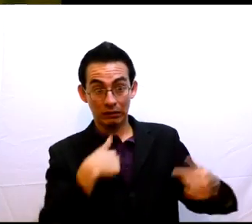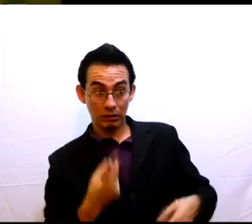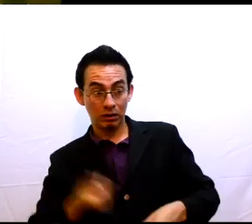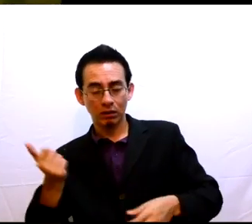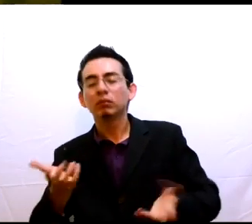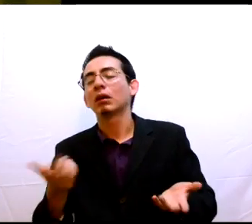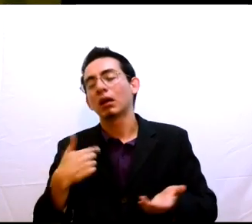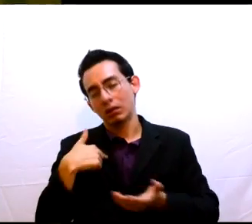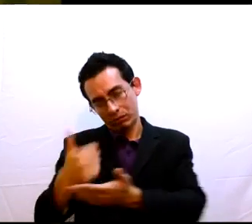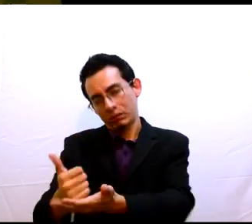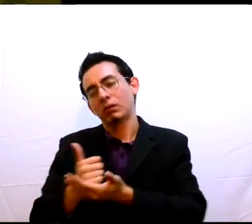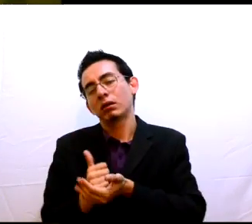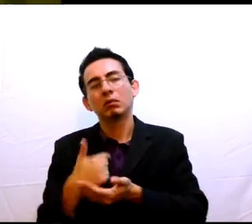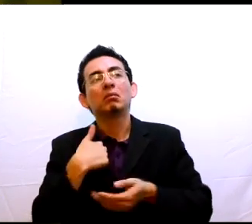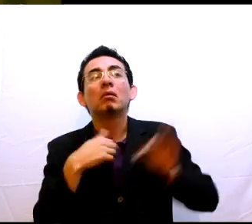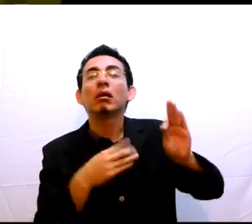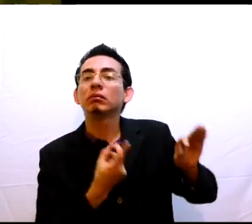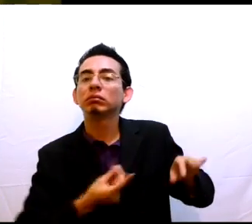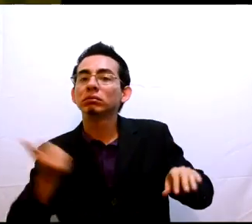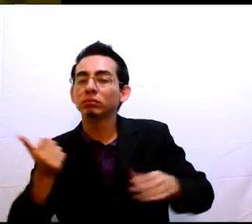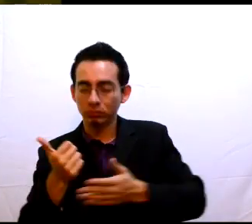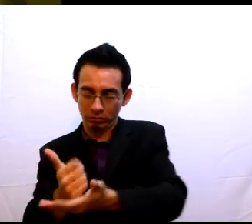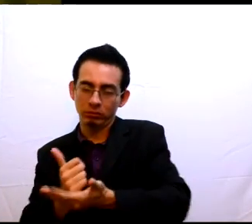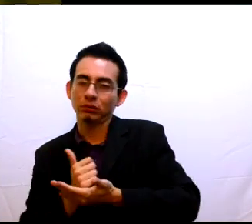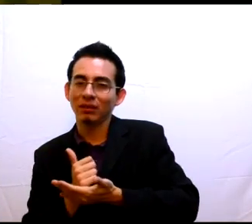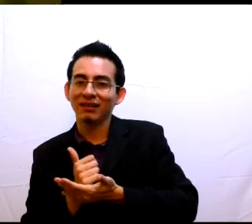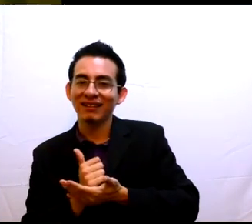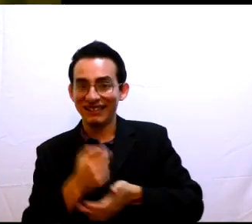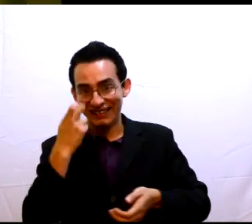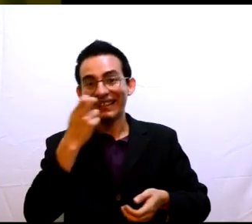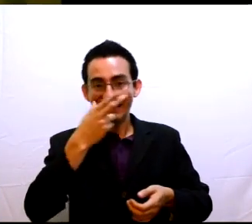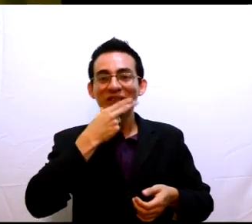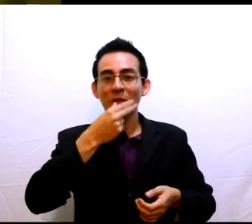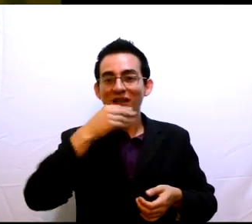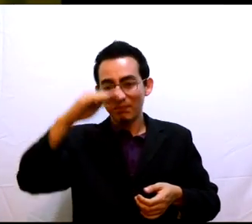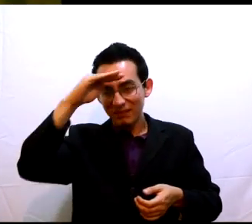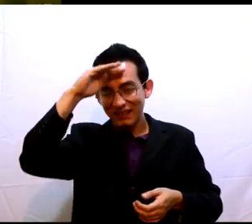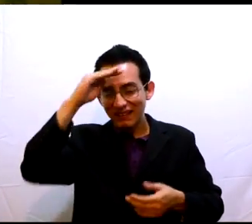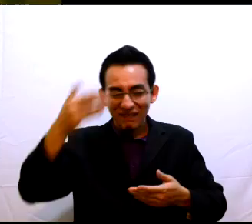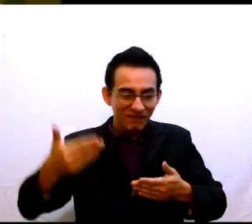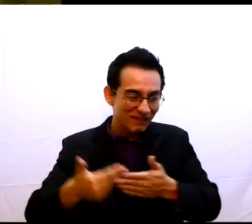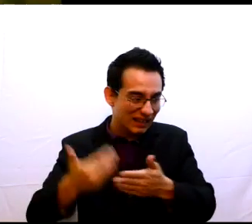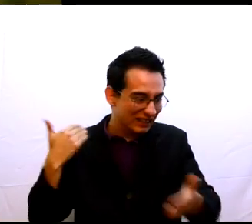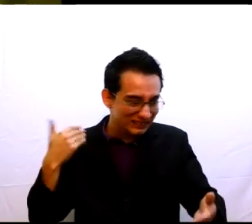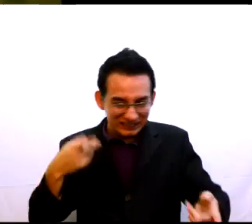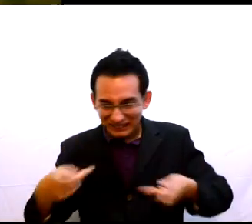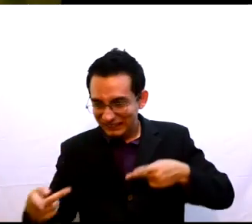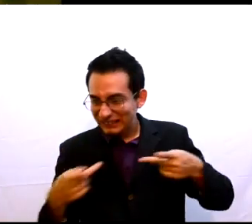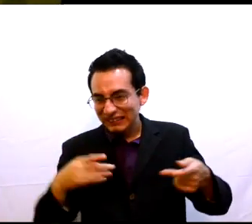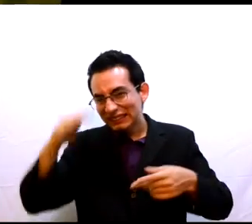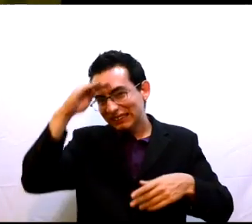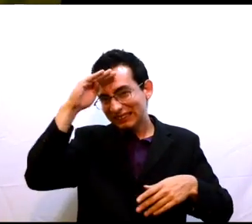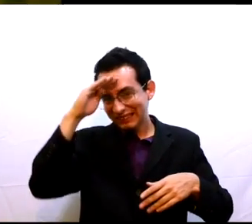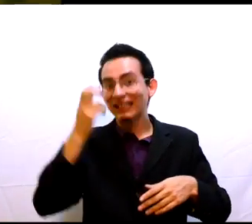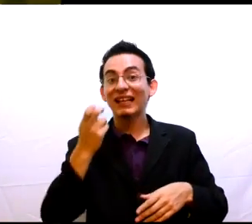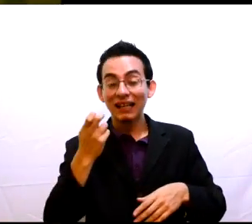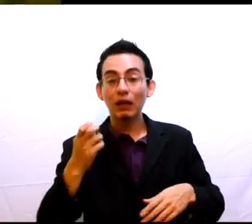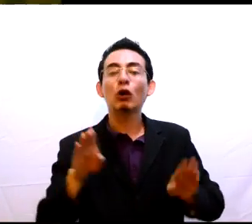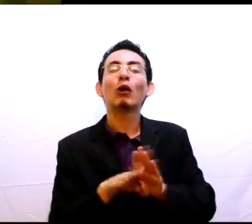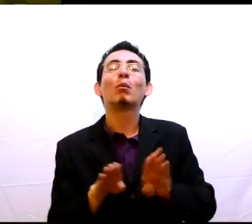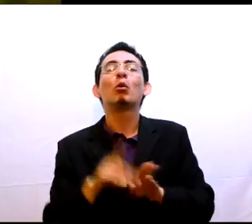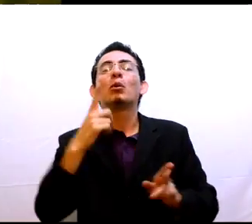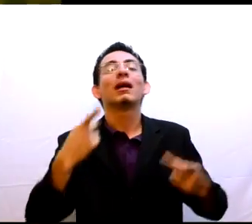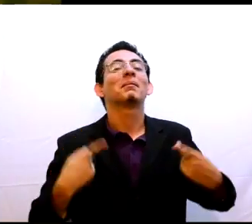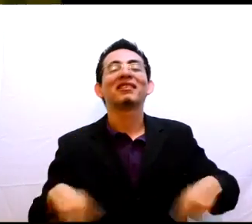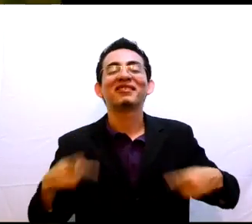desde el punto de vista del mundo este hombre tuvo una excelente idea tal y como pensaría cualquier persona que